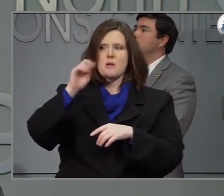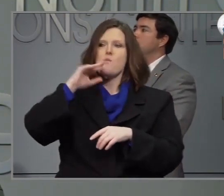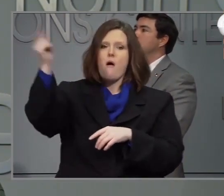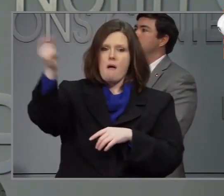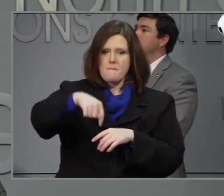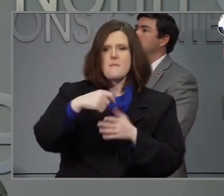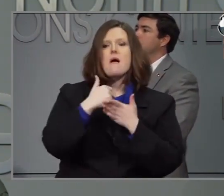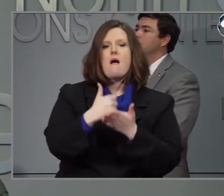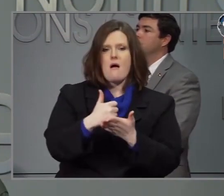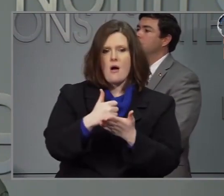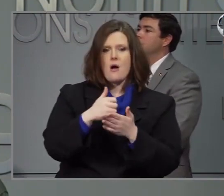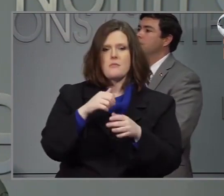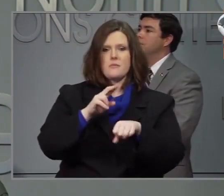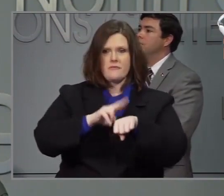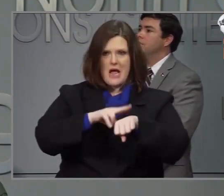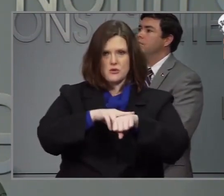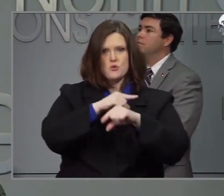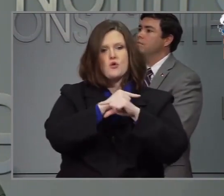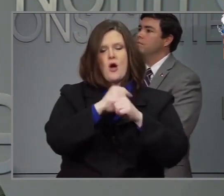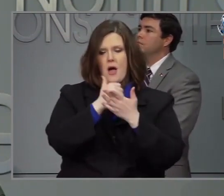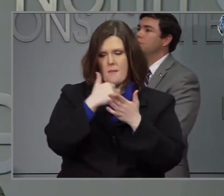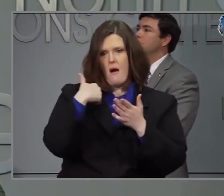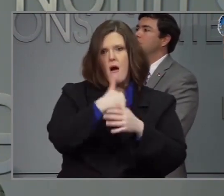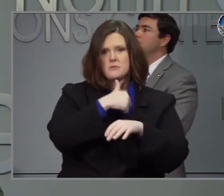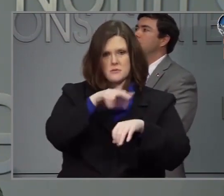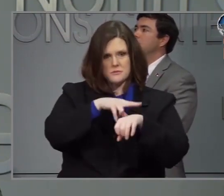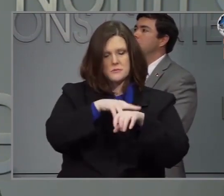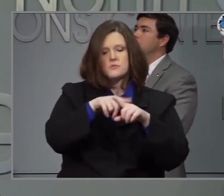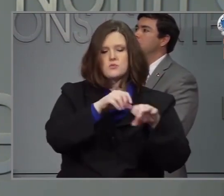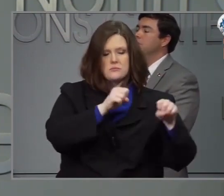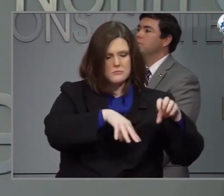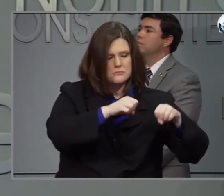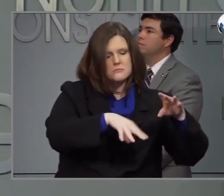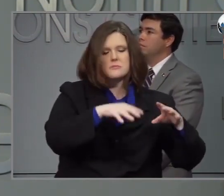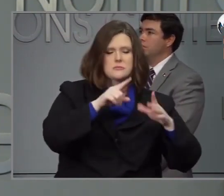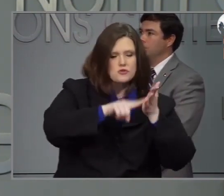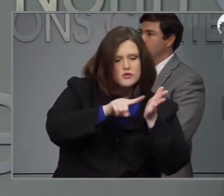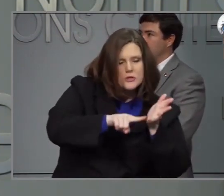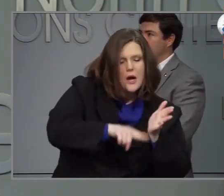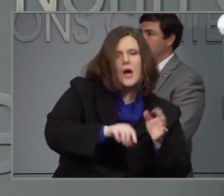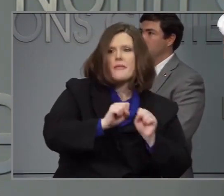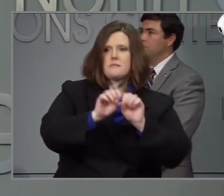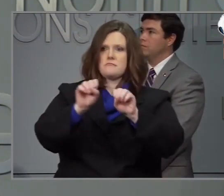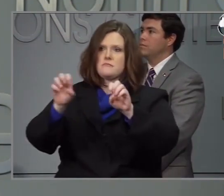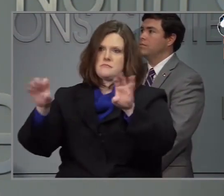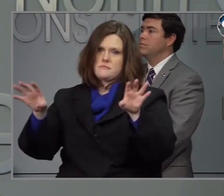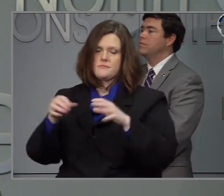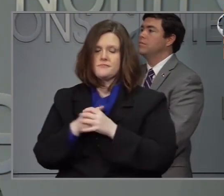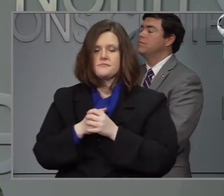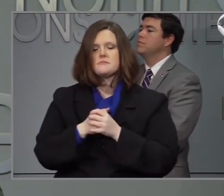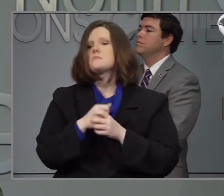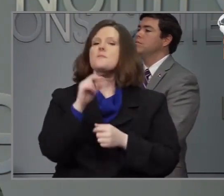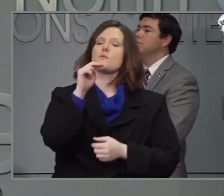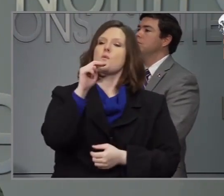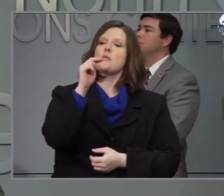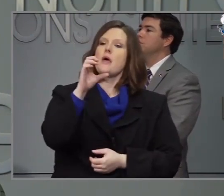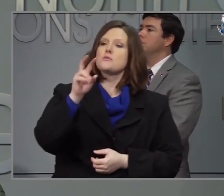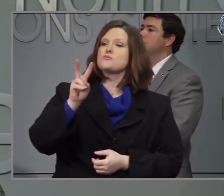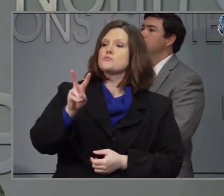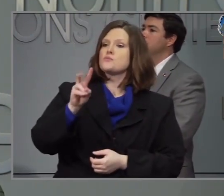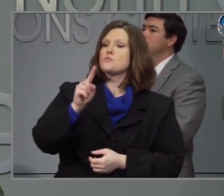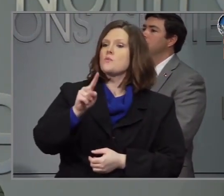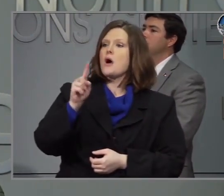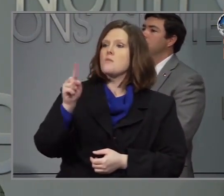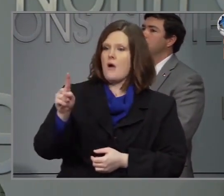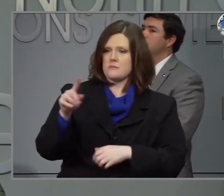para recibir más suministros y poderlos y nos los van a mandar internacionalmente y